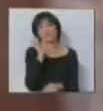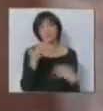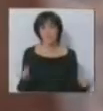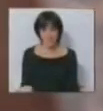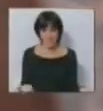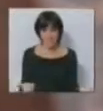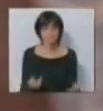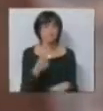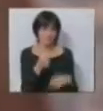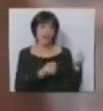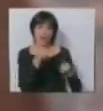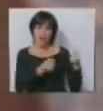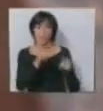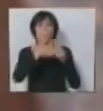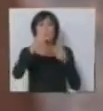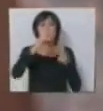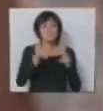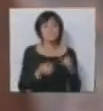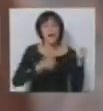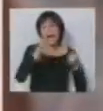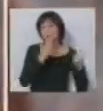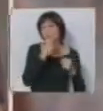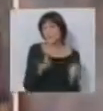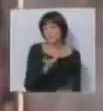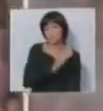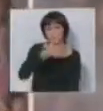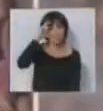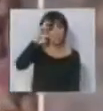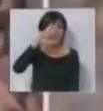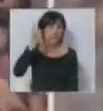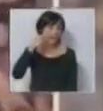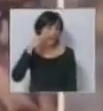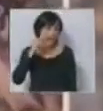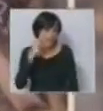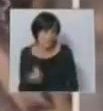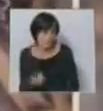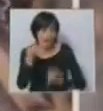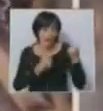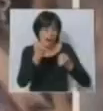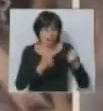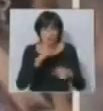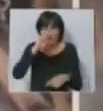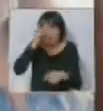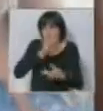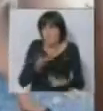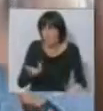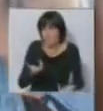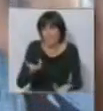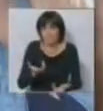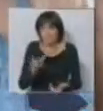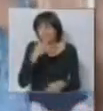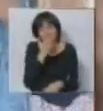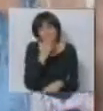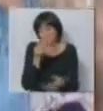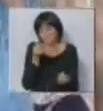ella, los coches que le regaló en su momento... Una Ferrari. Maxi, esa Ferrari, los debe conservar, calculo, autos que valen, no sé... No sé en cuánto está una